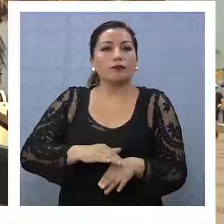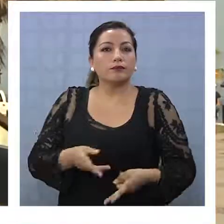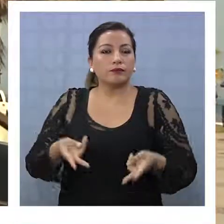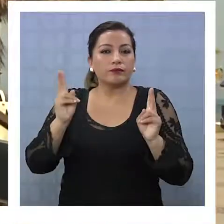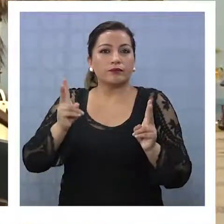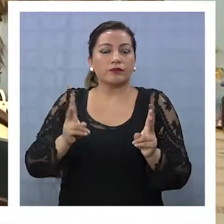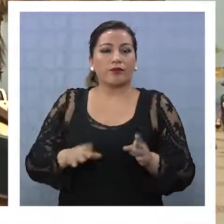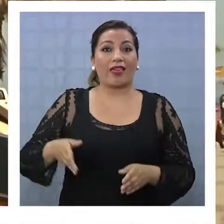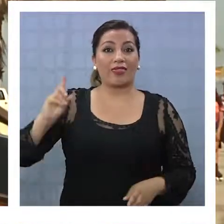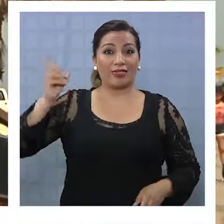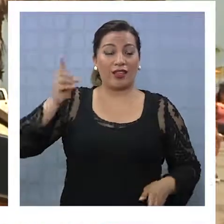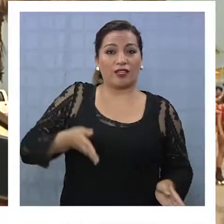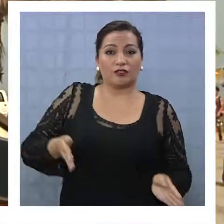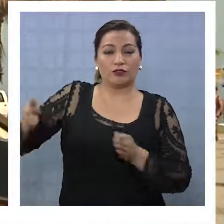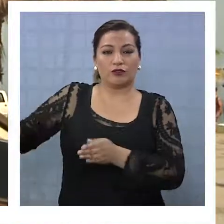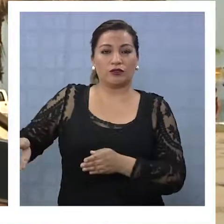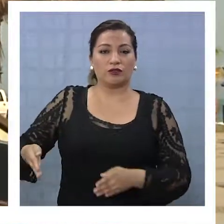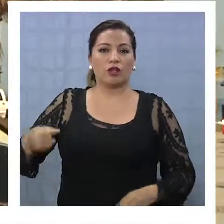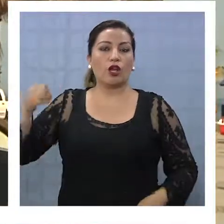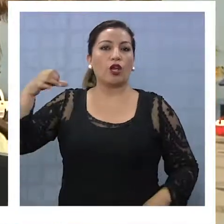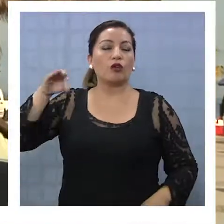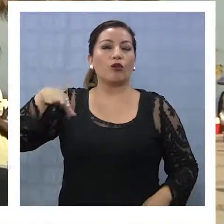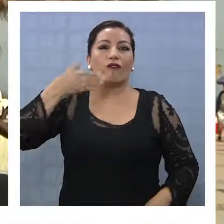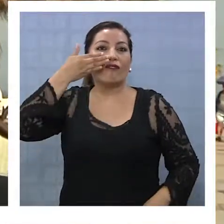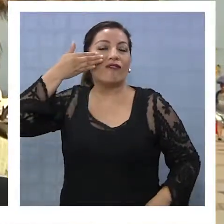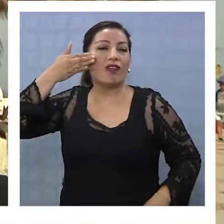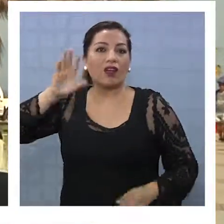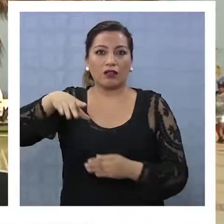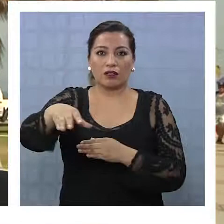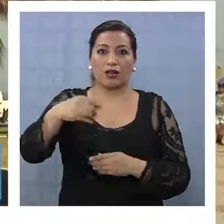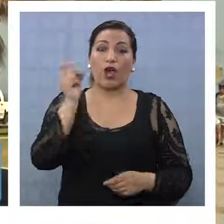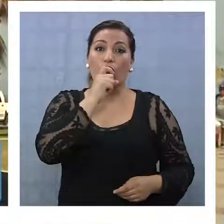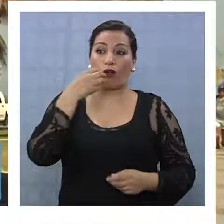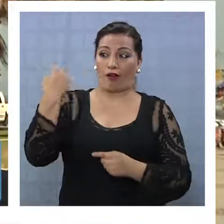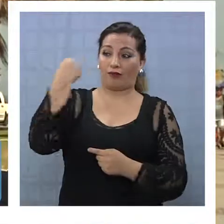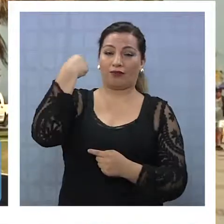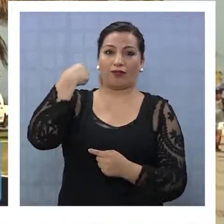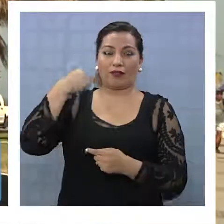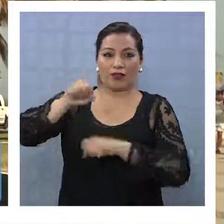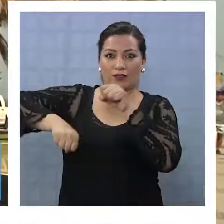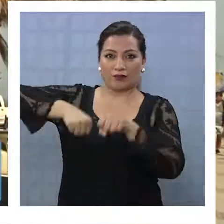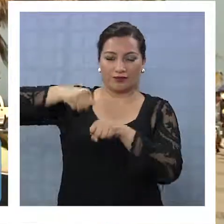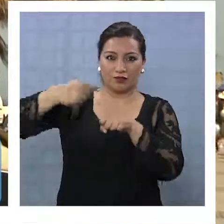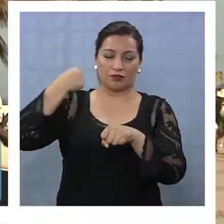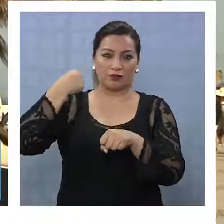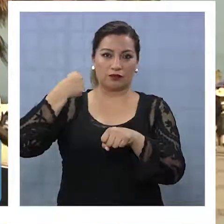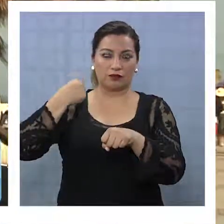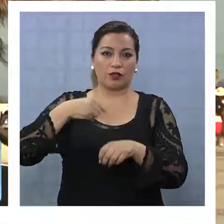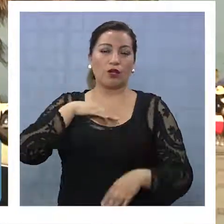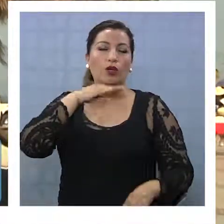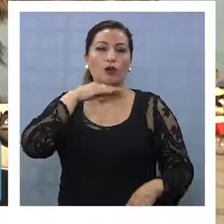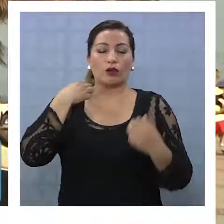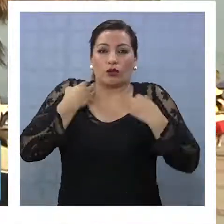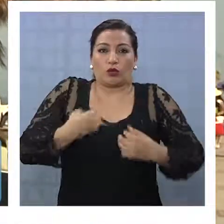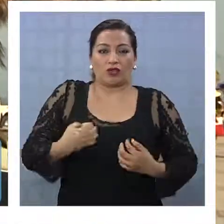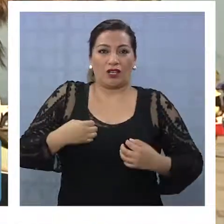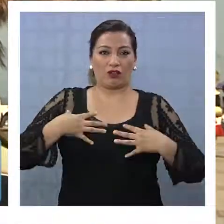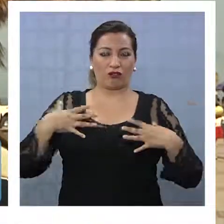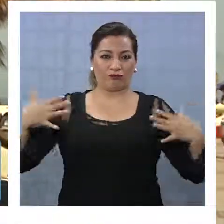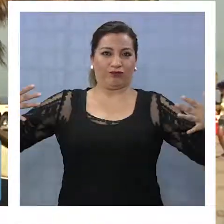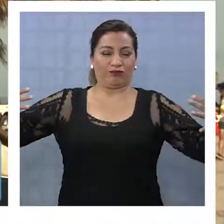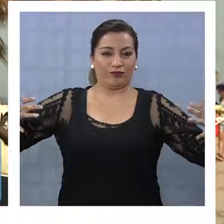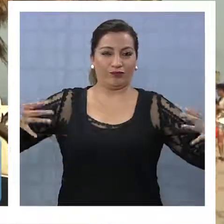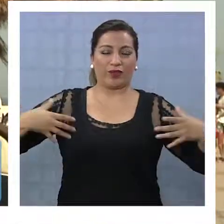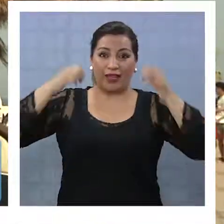lugares habilitados, por el costado derecho de la calzada, usar la luz blanca delantera, luz trasera roja, utilizar cuando corresponda el chaleco